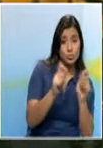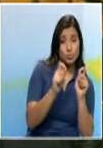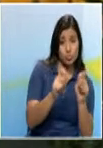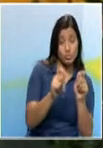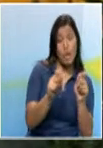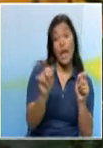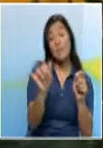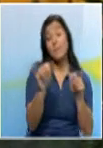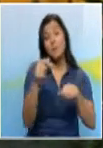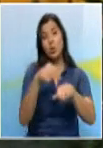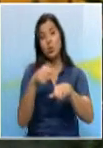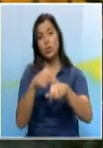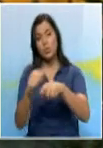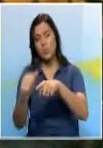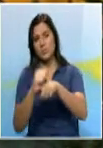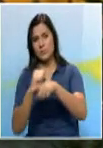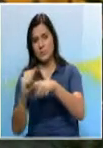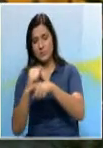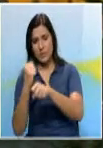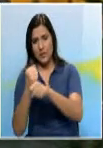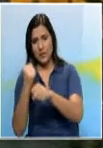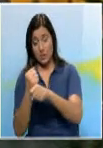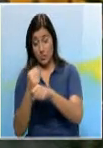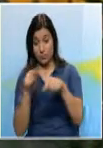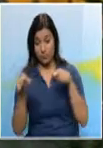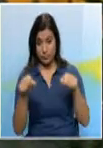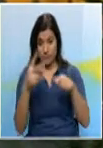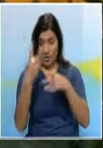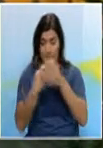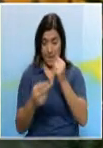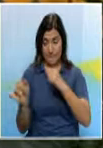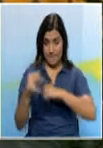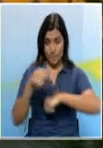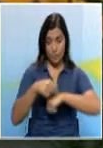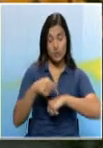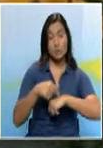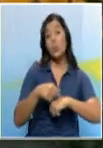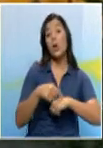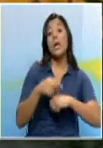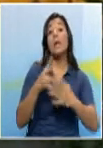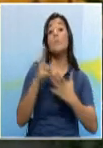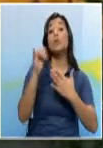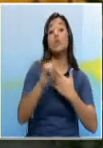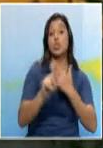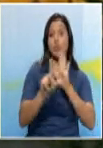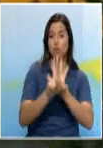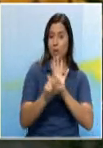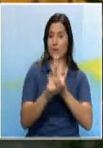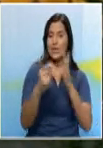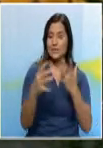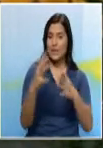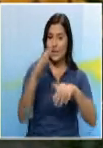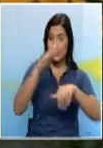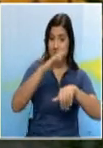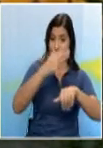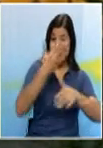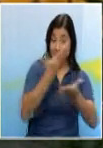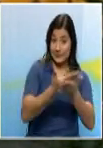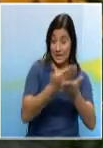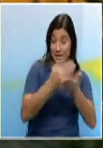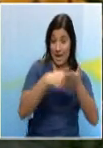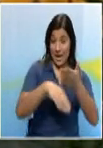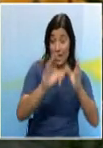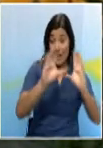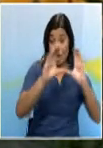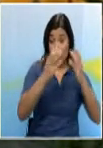también con la capacitación laboral de los educandos. El proyecto de ley que estaba en la Comisión de Ciencia y Tecnología